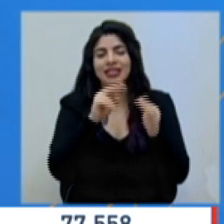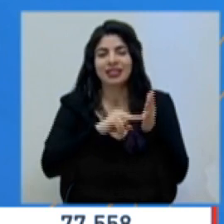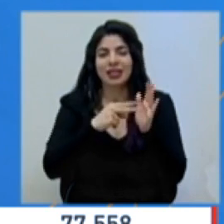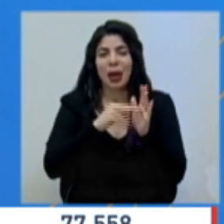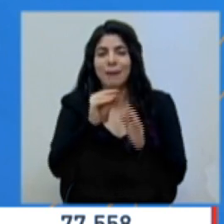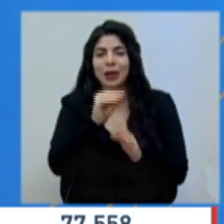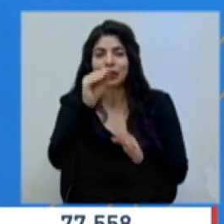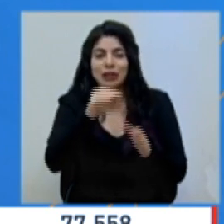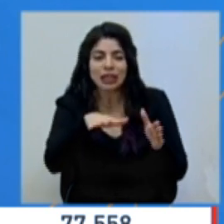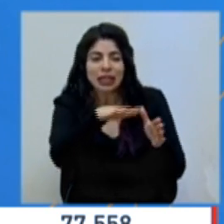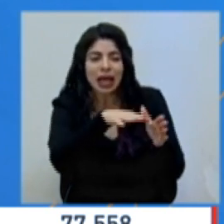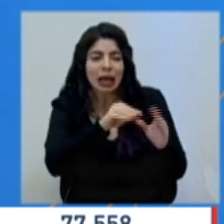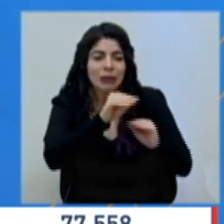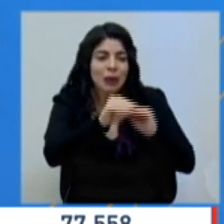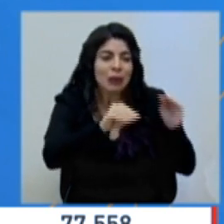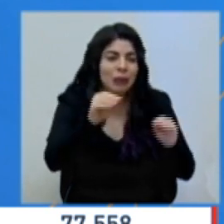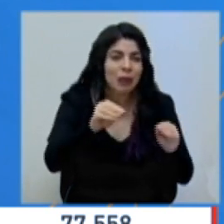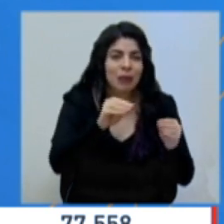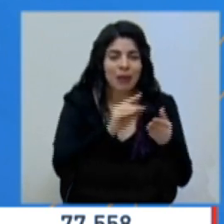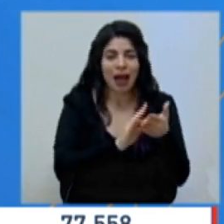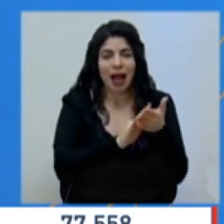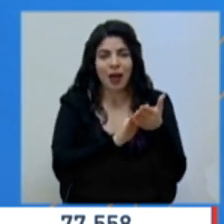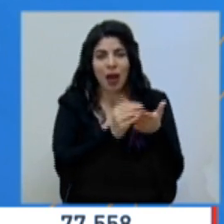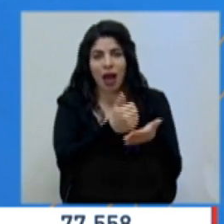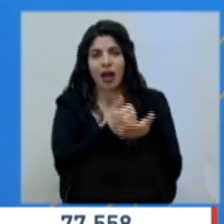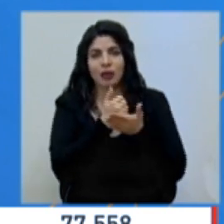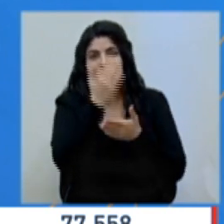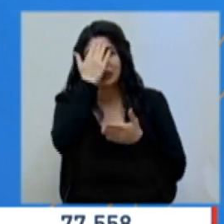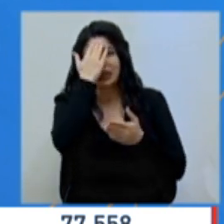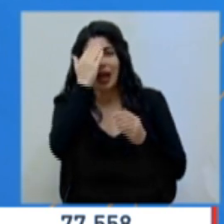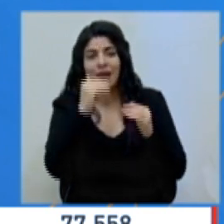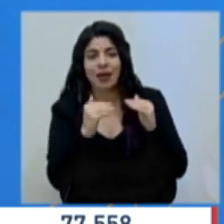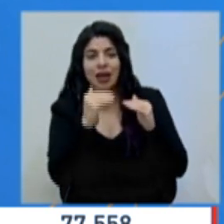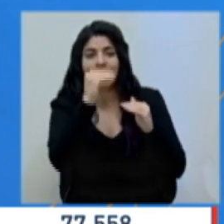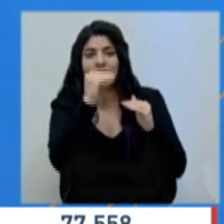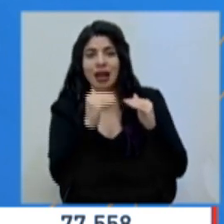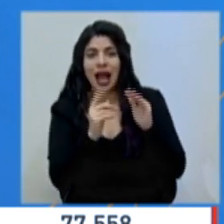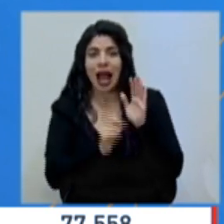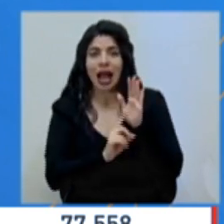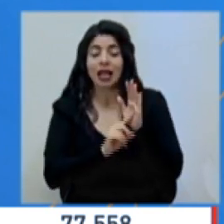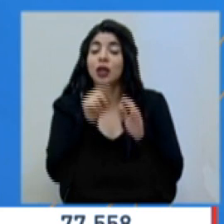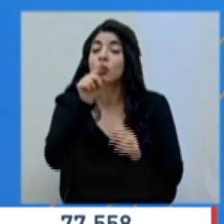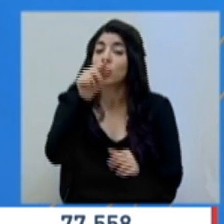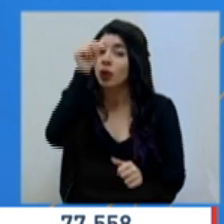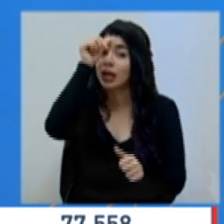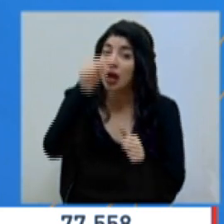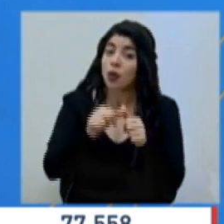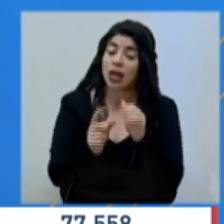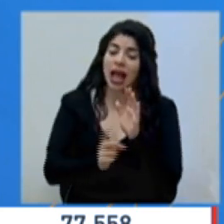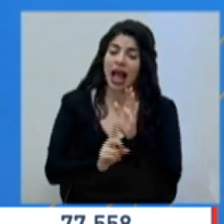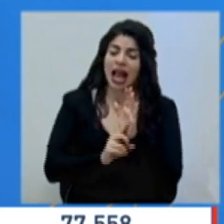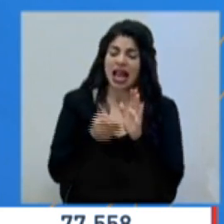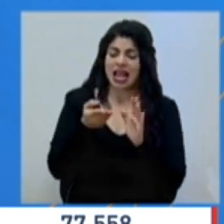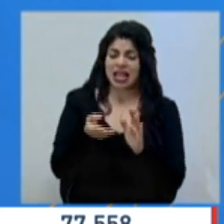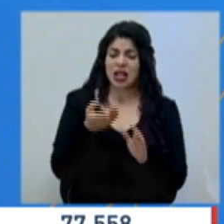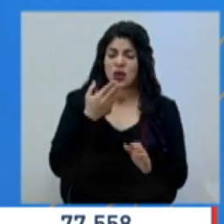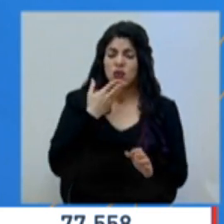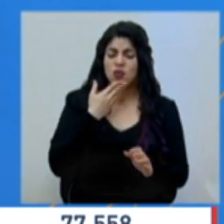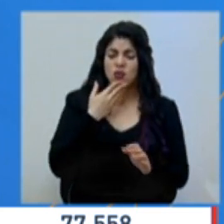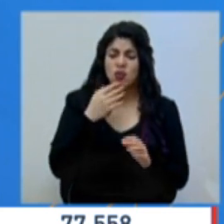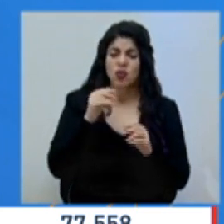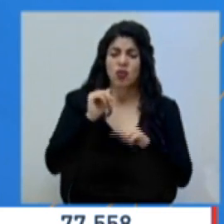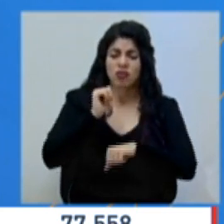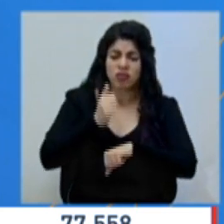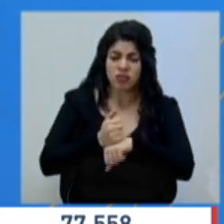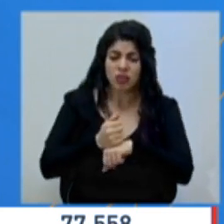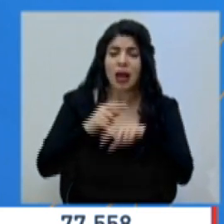está establecido para el cálculo de las alertas. Recordemos que la condición de alerta, como he dicho, se basa en